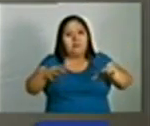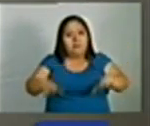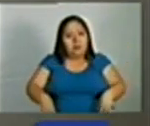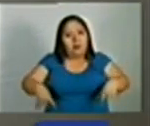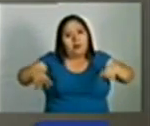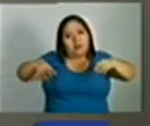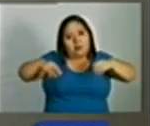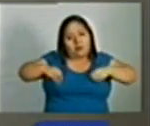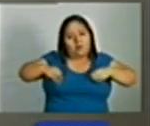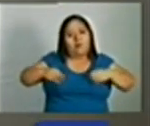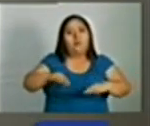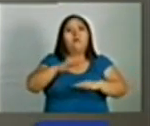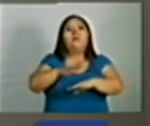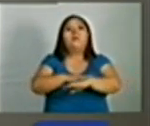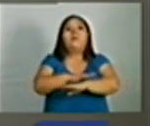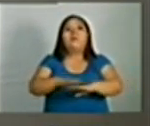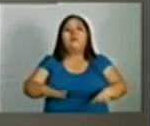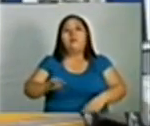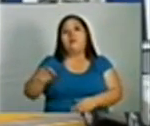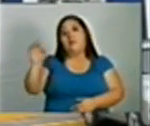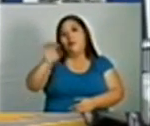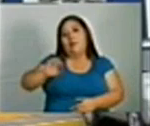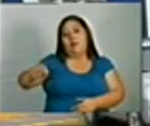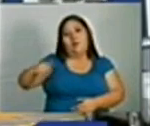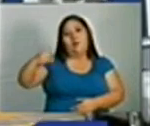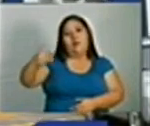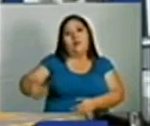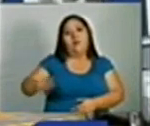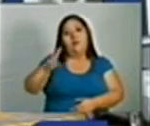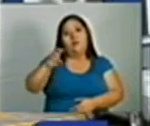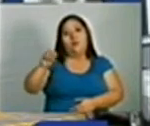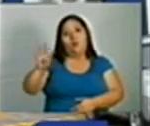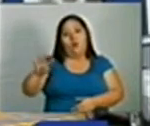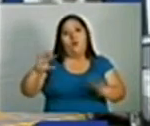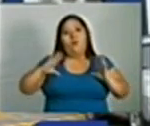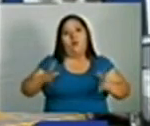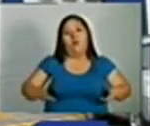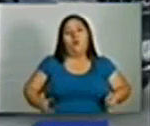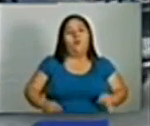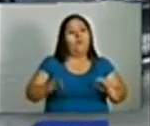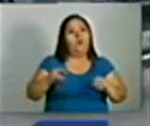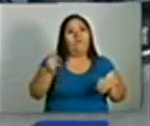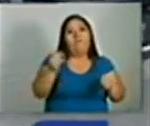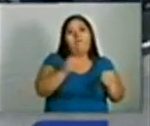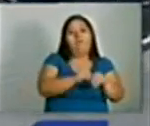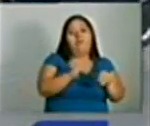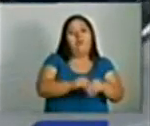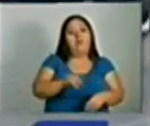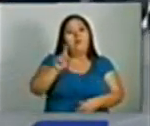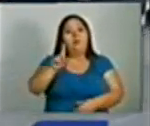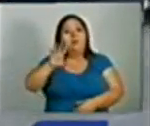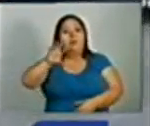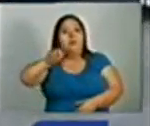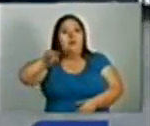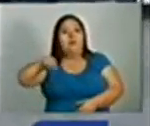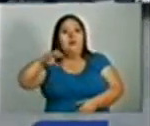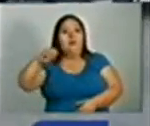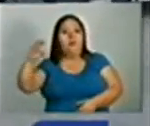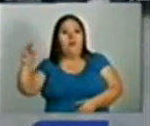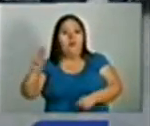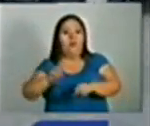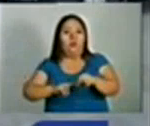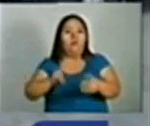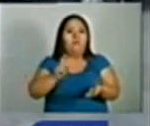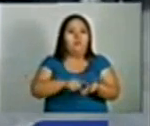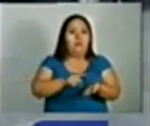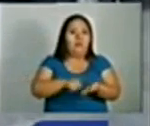que vence en enero del próximo año y con la cual el Estado se ahorra unos 150 millones de dólares. Respecto a la deuda con la